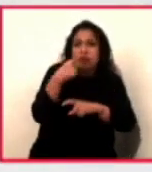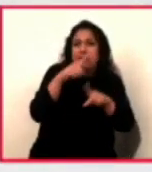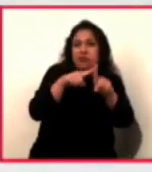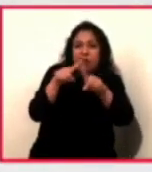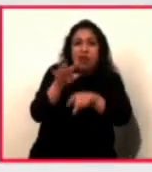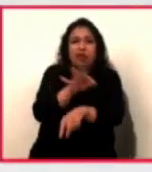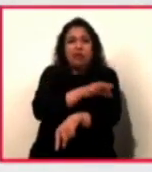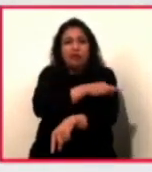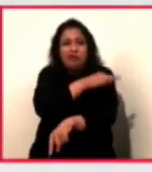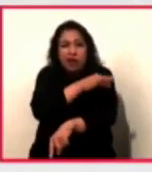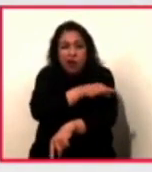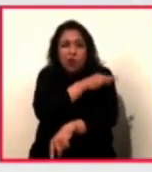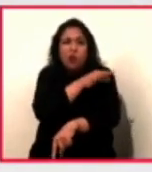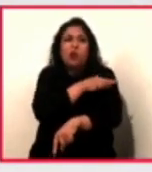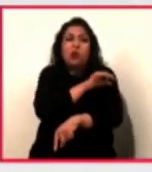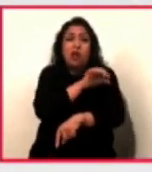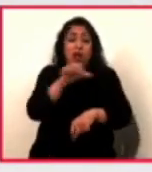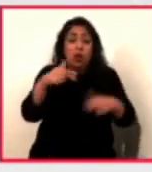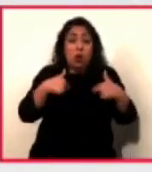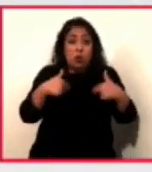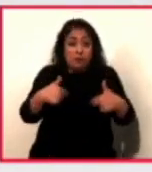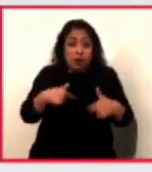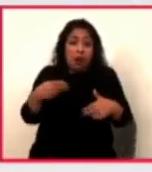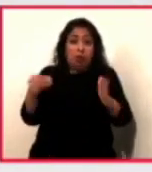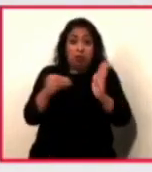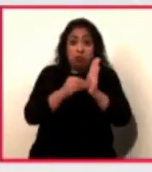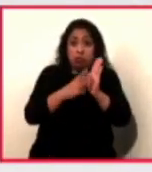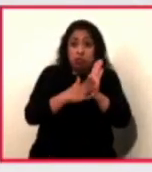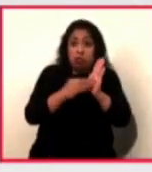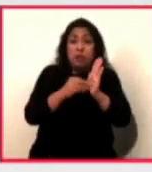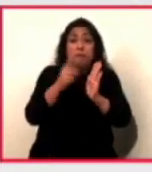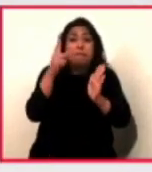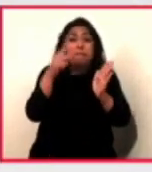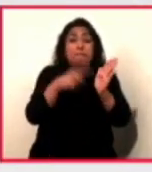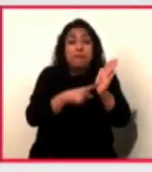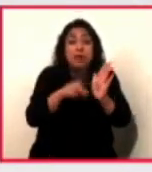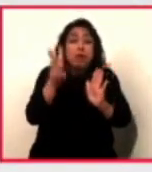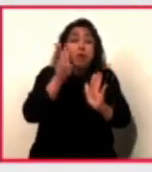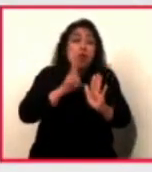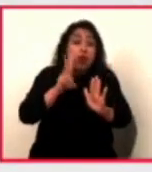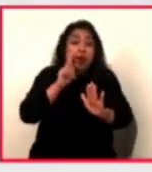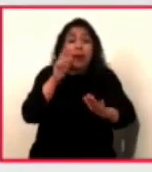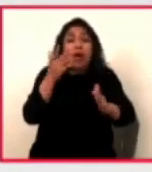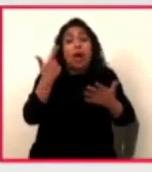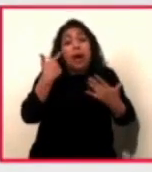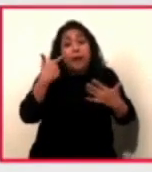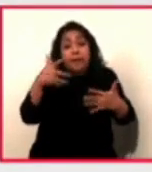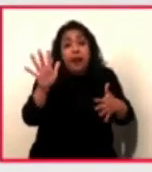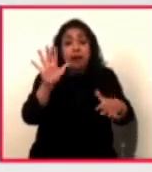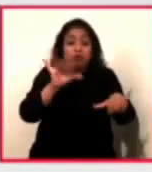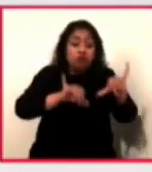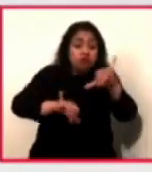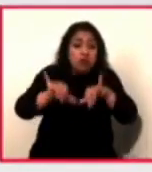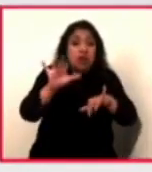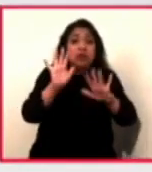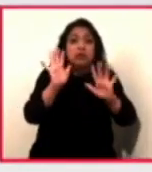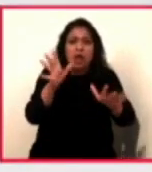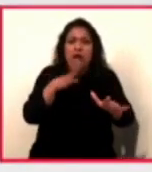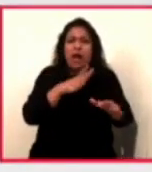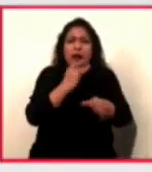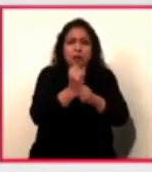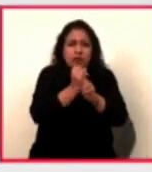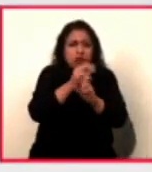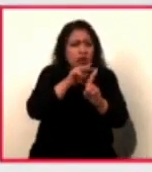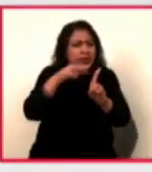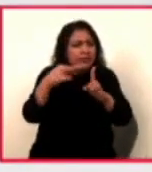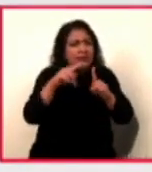vacunas en humanos. Ahí tenemos registrados más de 1,000 ensayos clínicos ya, que exploran múltiples alternativas.